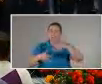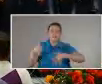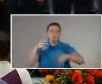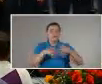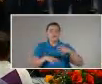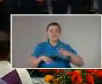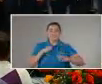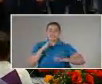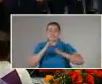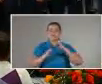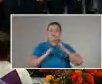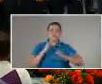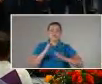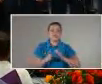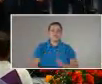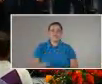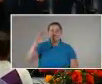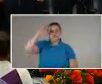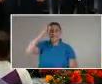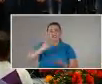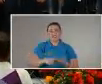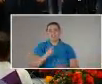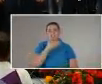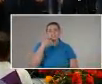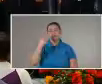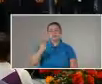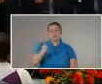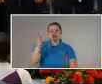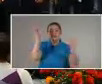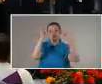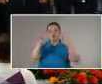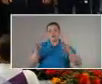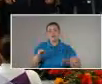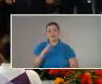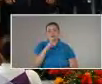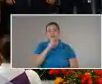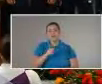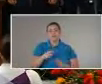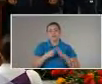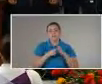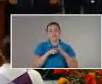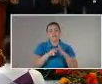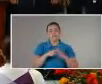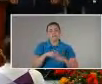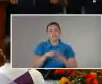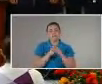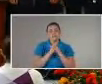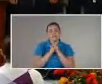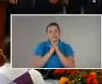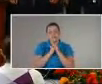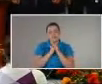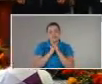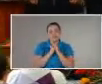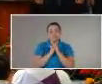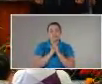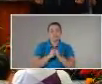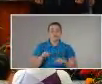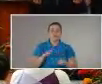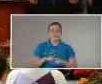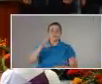que creo que la mejor forma siempre es comenzar orando, y ahora más creo yo,